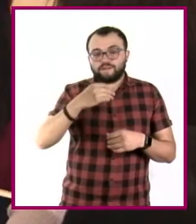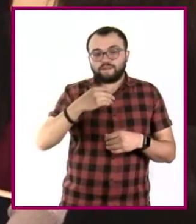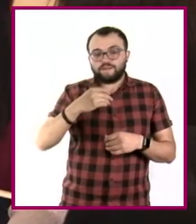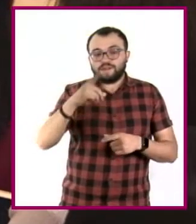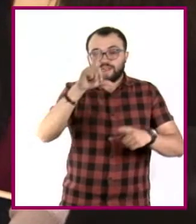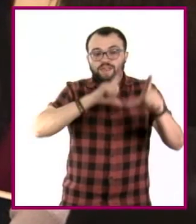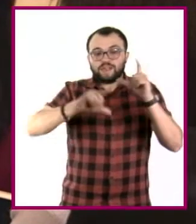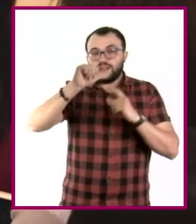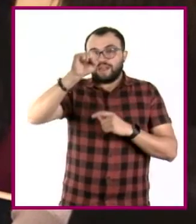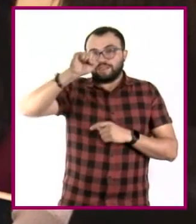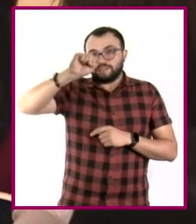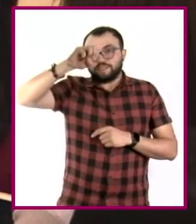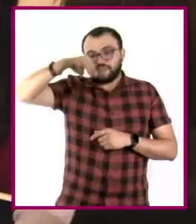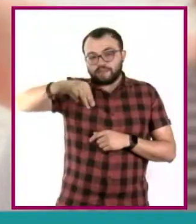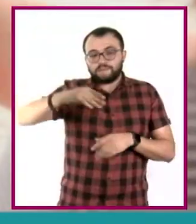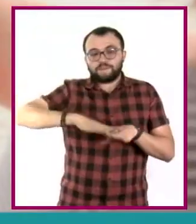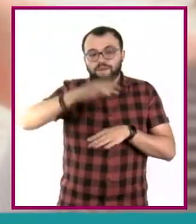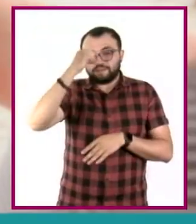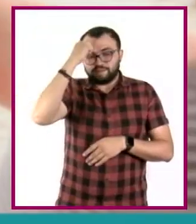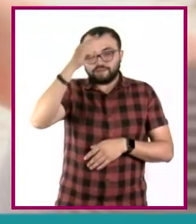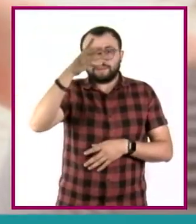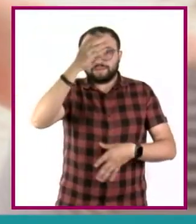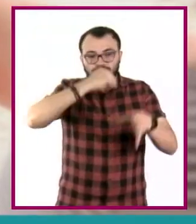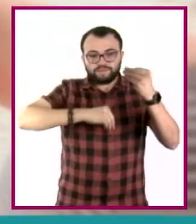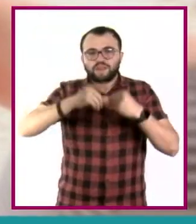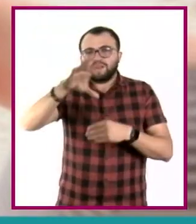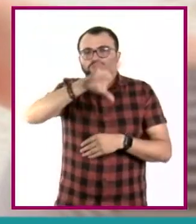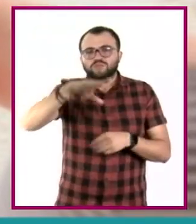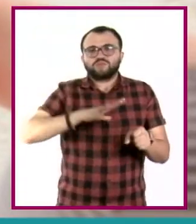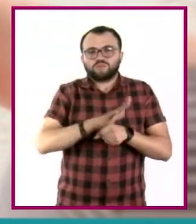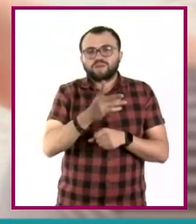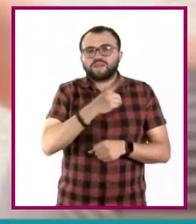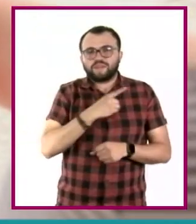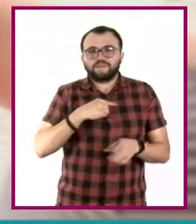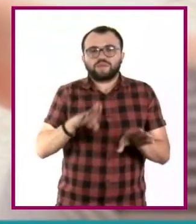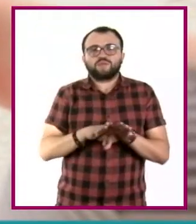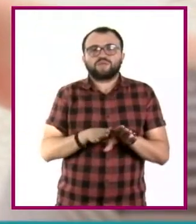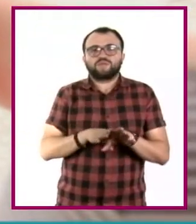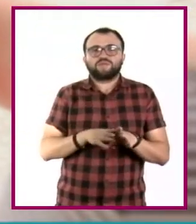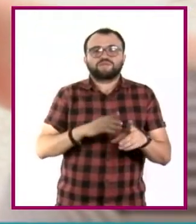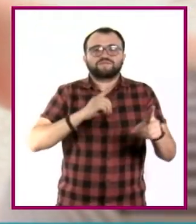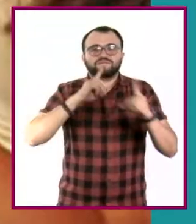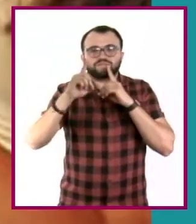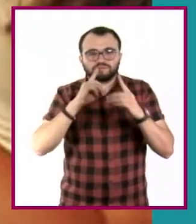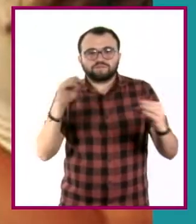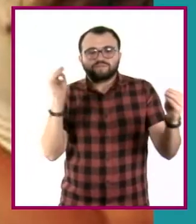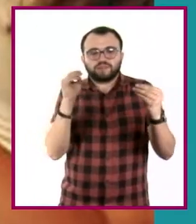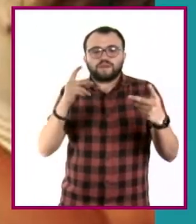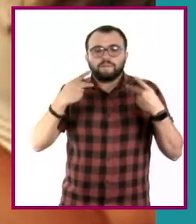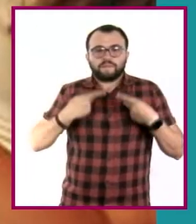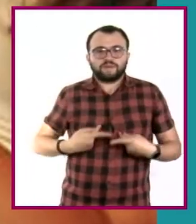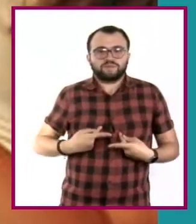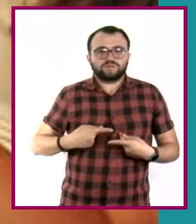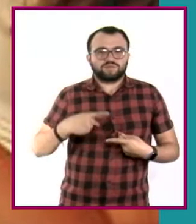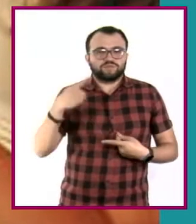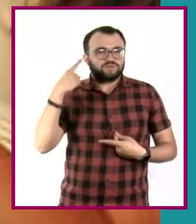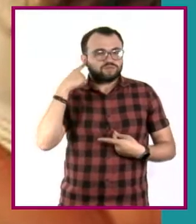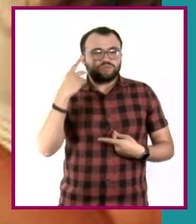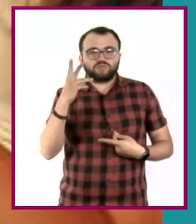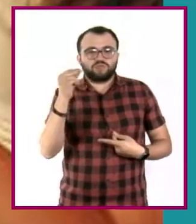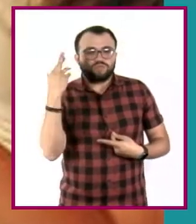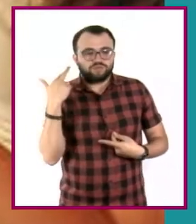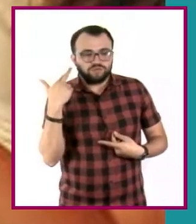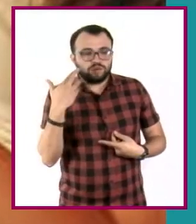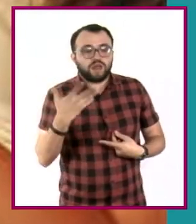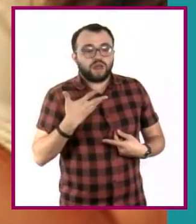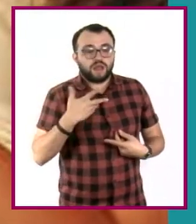señas de una manera didáctica. Lo que ellas buscan es ampliar la interacción entre la sociedad y las personas sordomudas. Actualmente en México solo